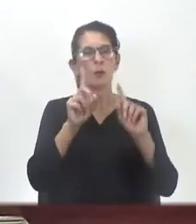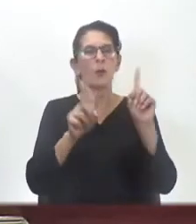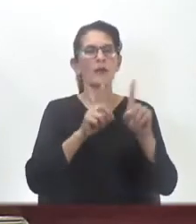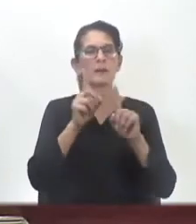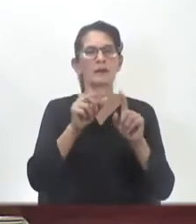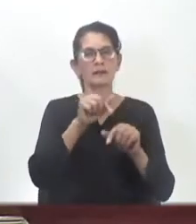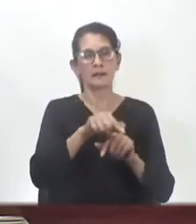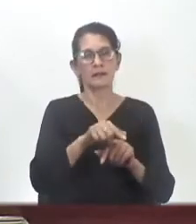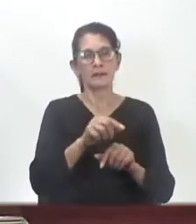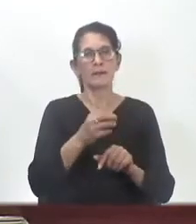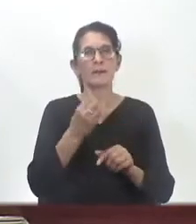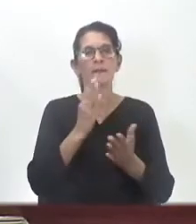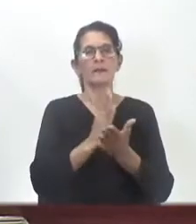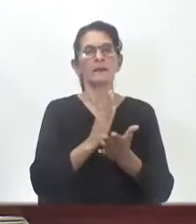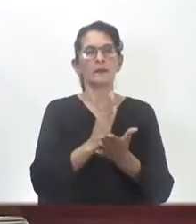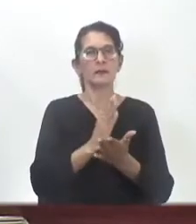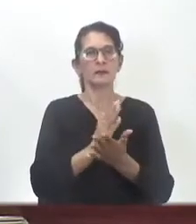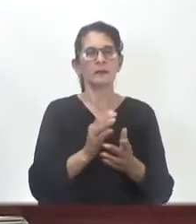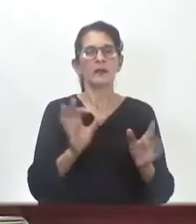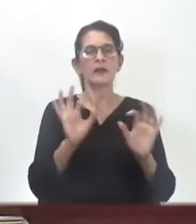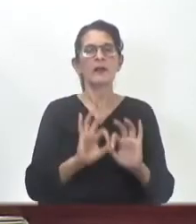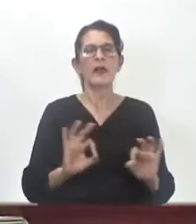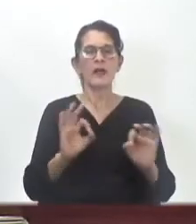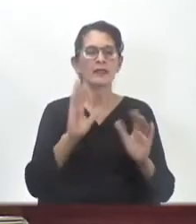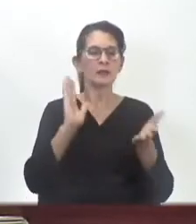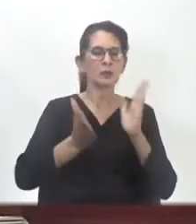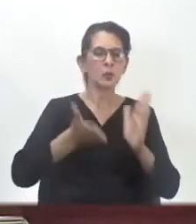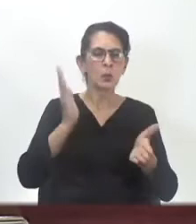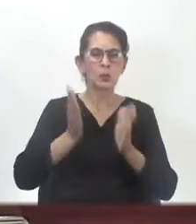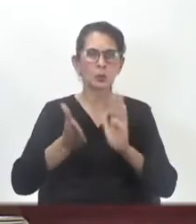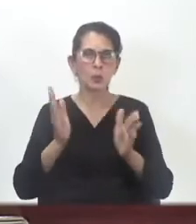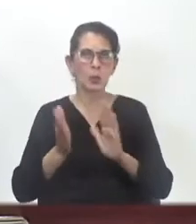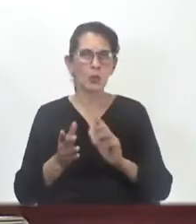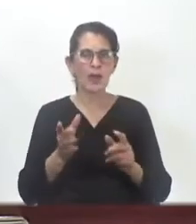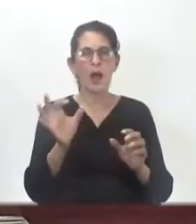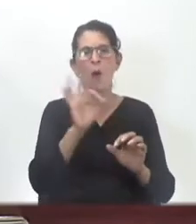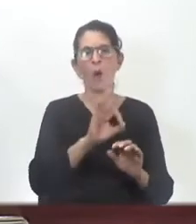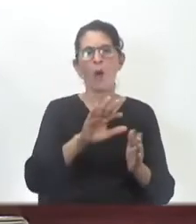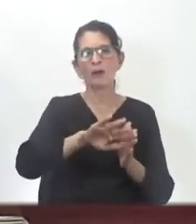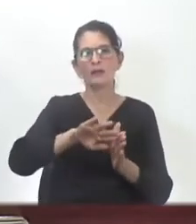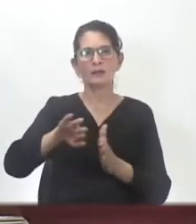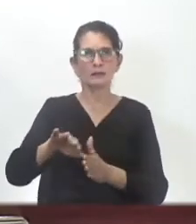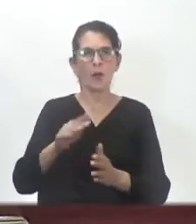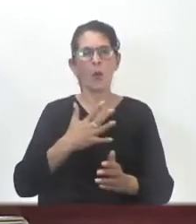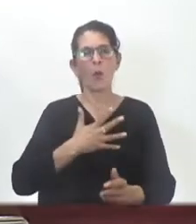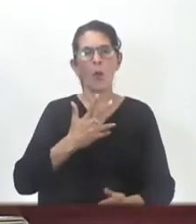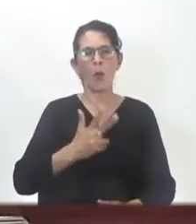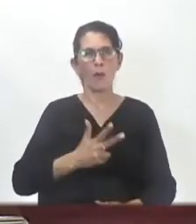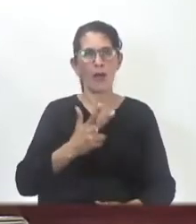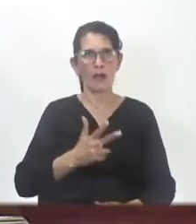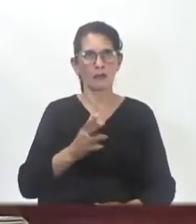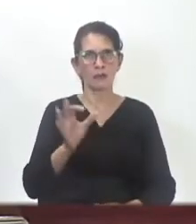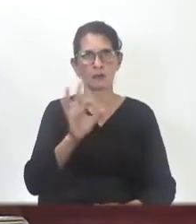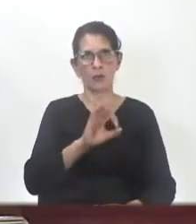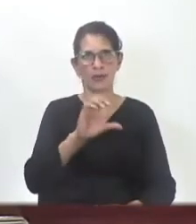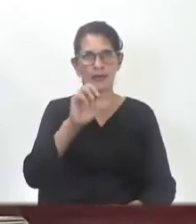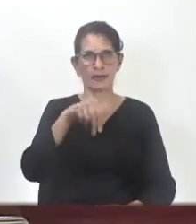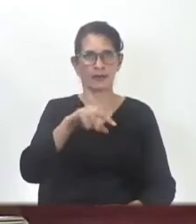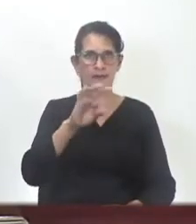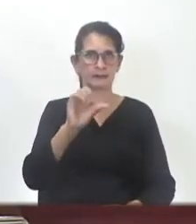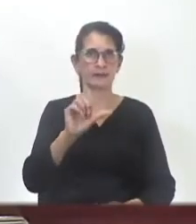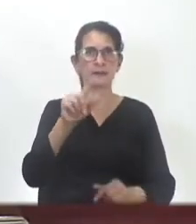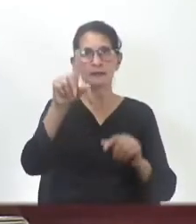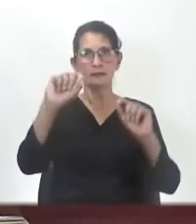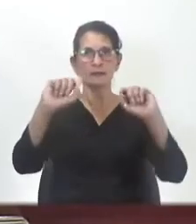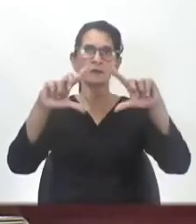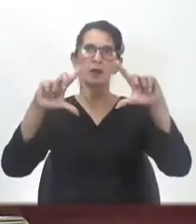Humanos se estableció: nadie será sometido a torturas ni a penas o tratos crueles, inhumanos o degradantes. Y estas son las imágenes